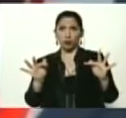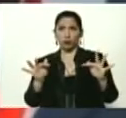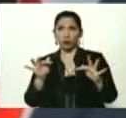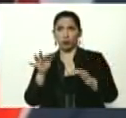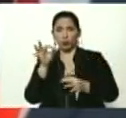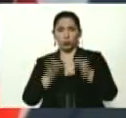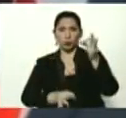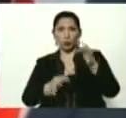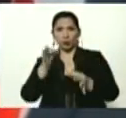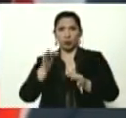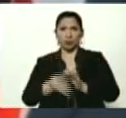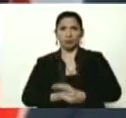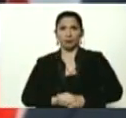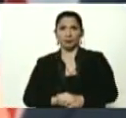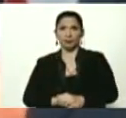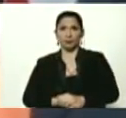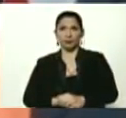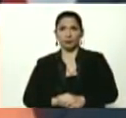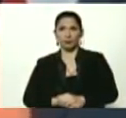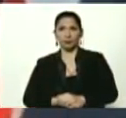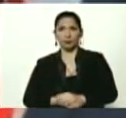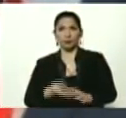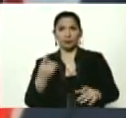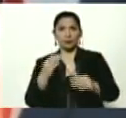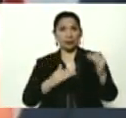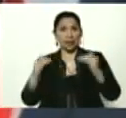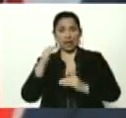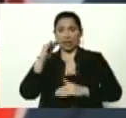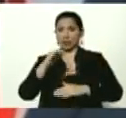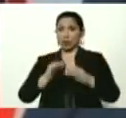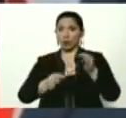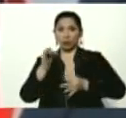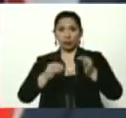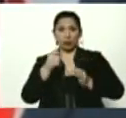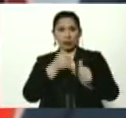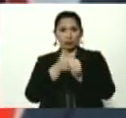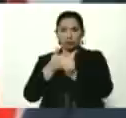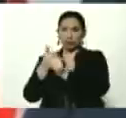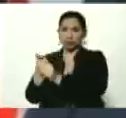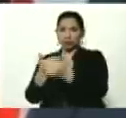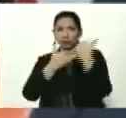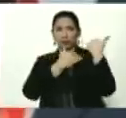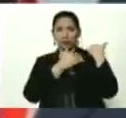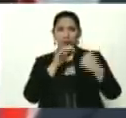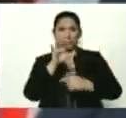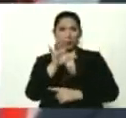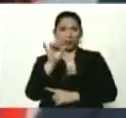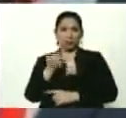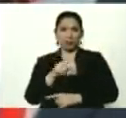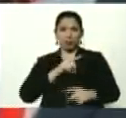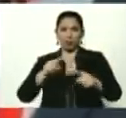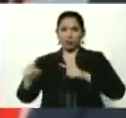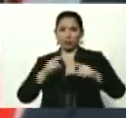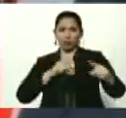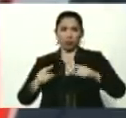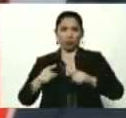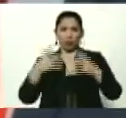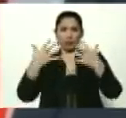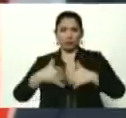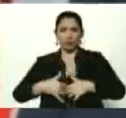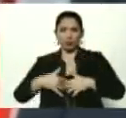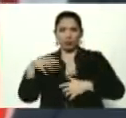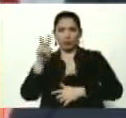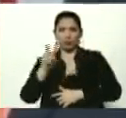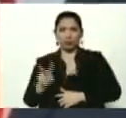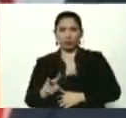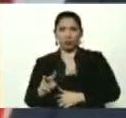extrajudiciales y judiciales. Okay. Extrajudiciales, por ejemplo, la asesoría y representación de la República como accionista de empresas del Estado en el extranjero,